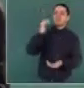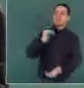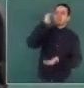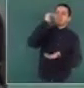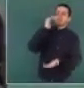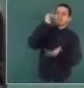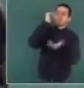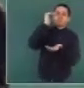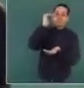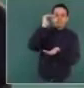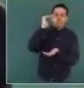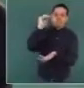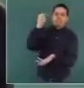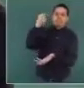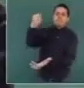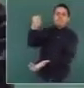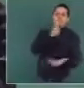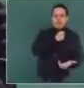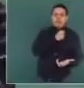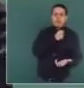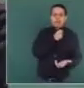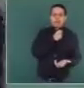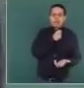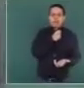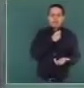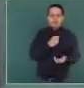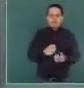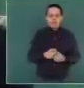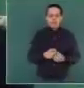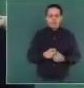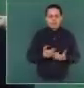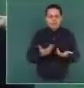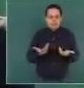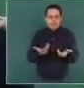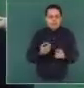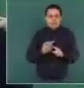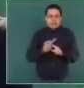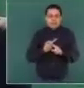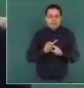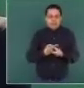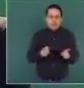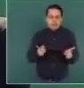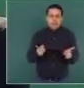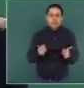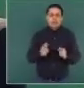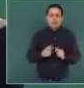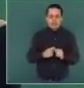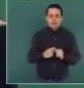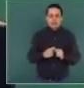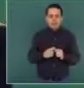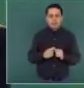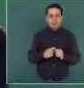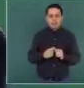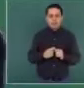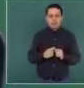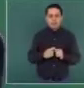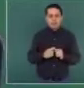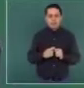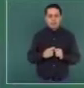que esto que puede significar